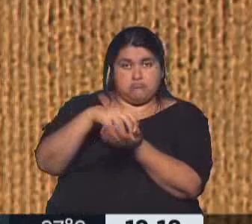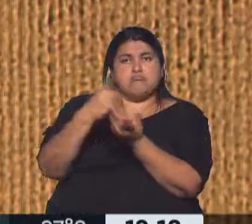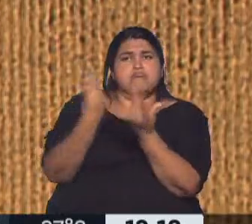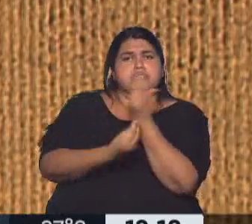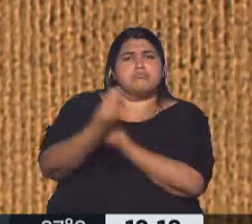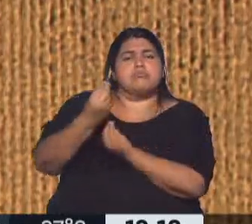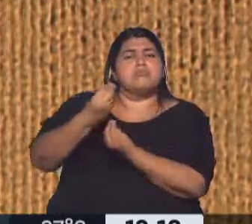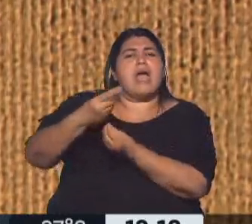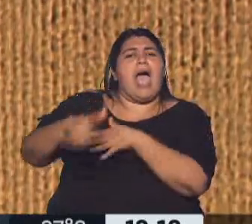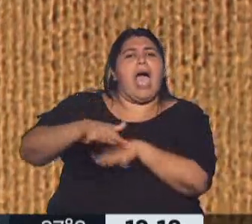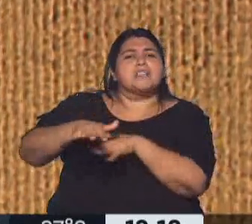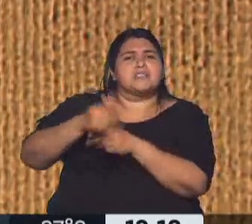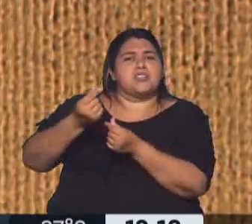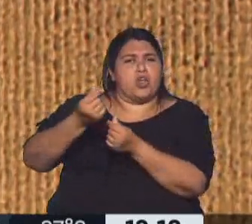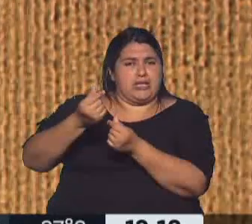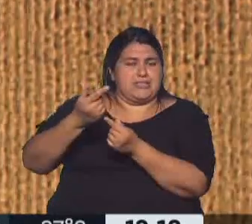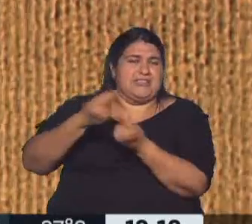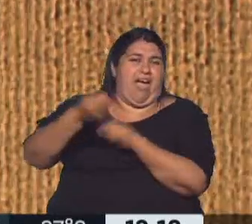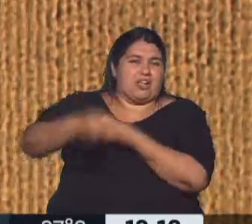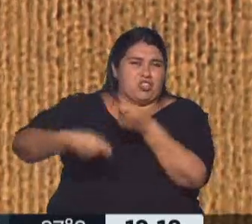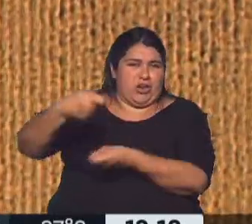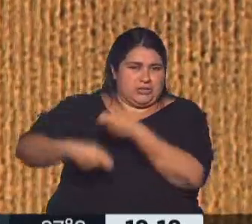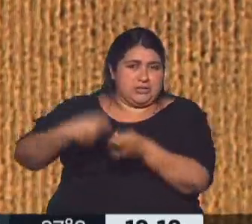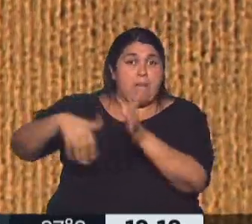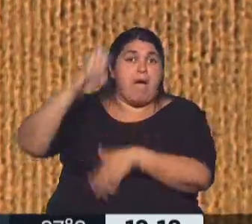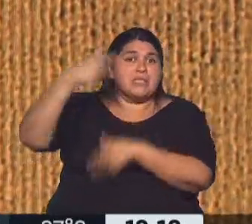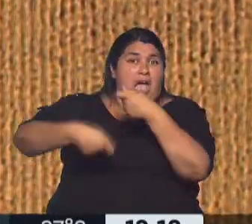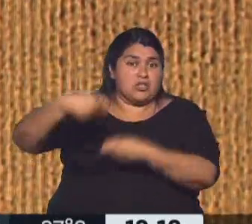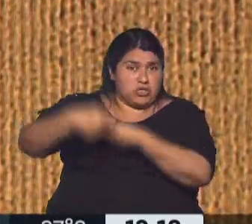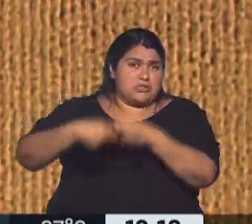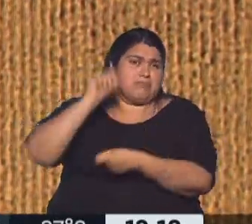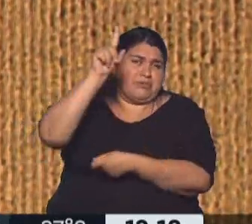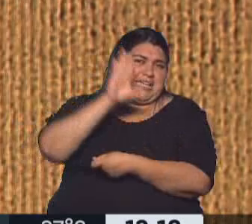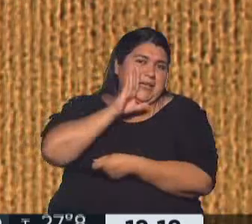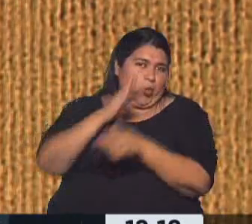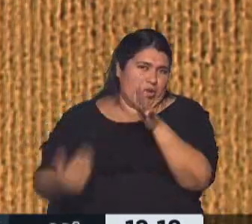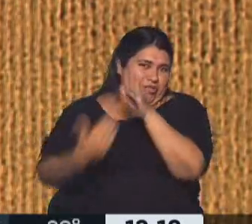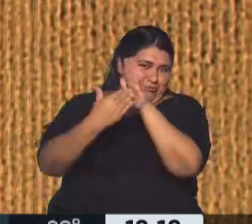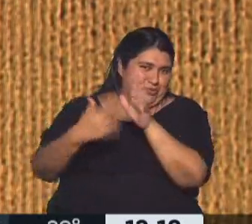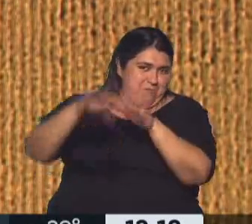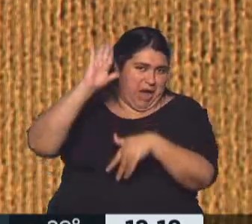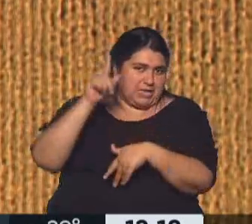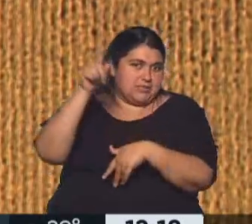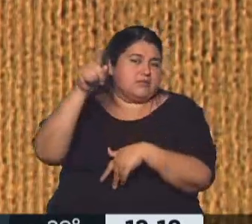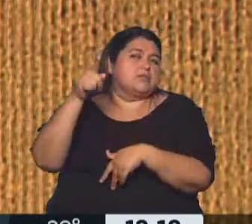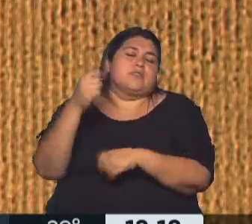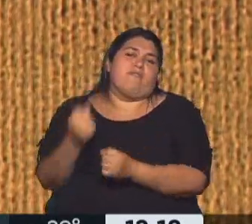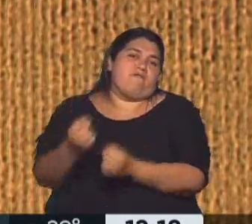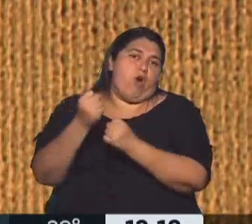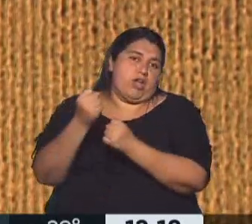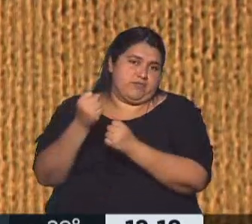accionistas son los países del mundo. El principal accionista es los Estados Unidos, que tiene la silla que pesa más